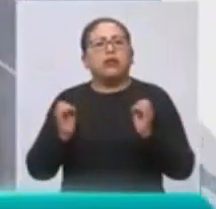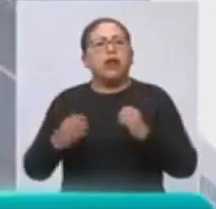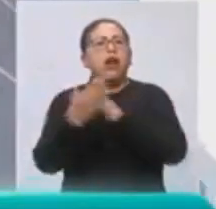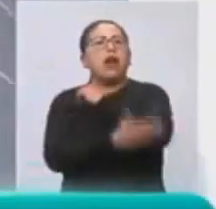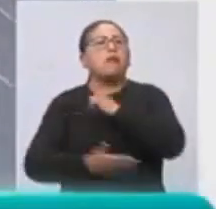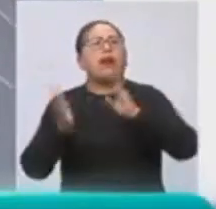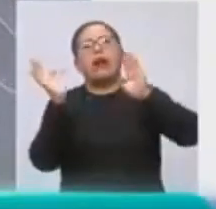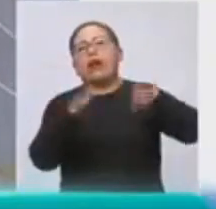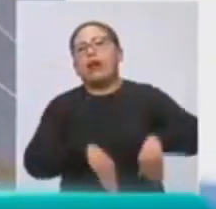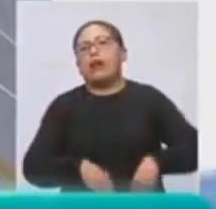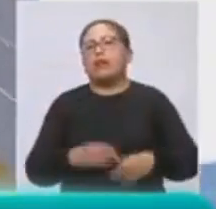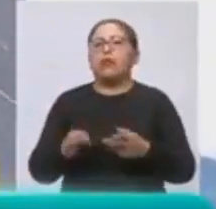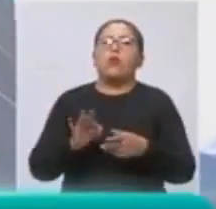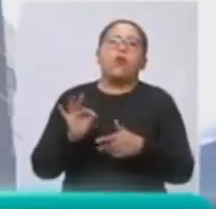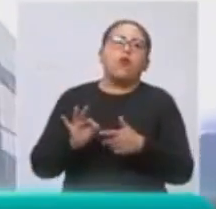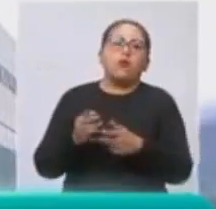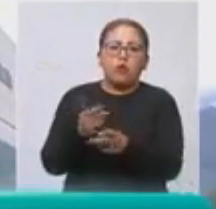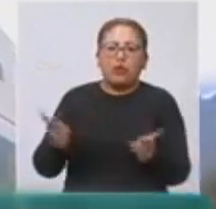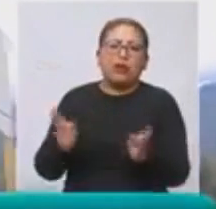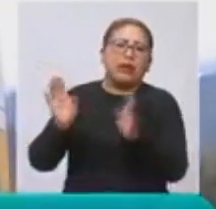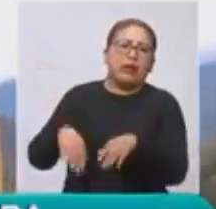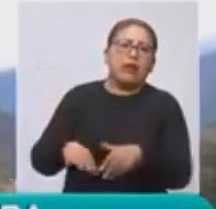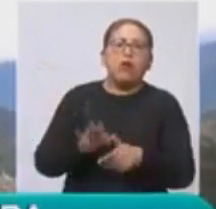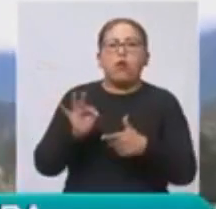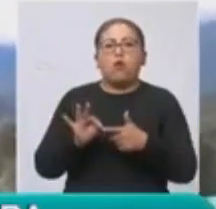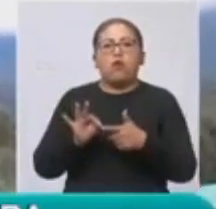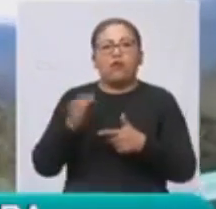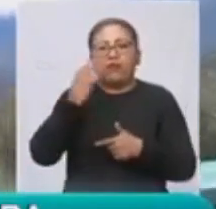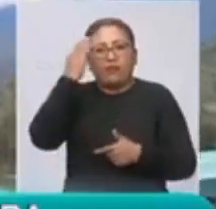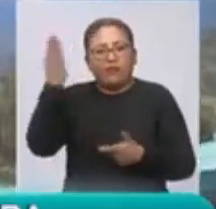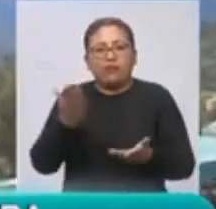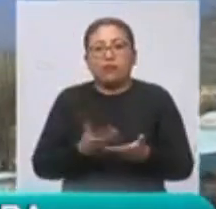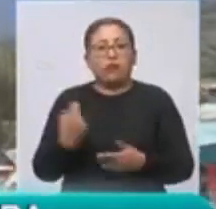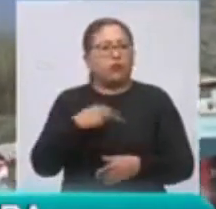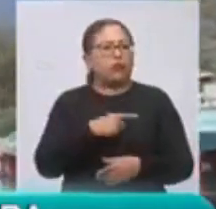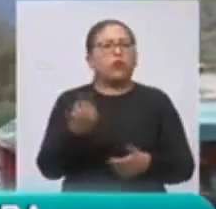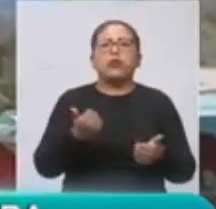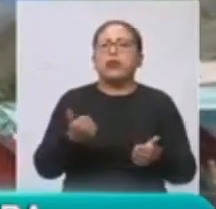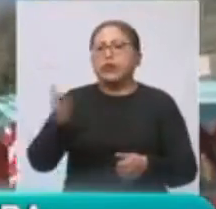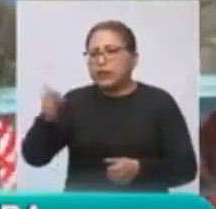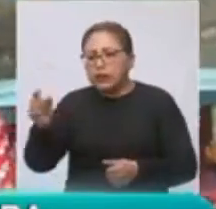rural, quizás porque estaba en una provincia. Pero nosotros vemos donde más se necesita